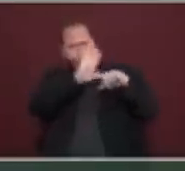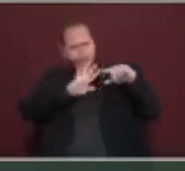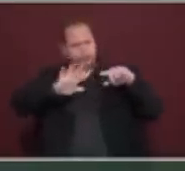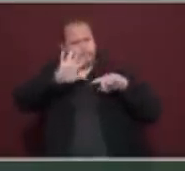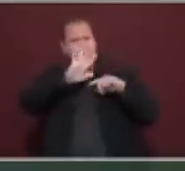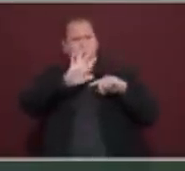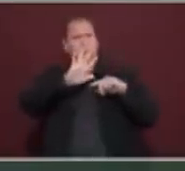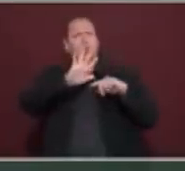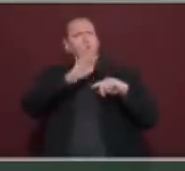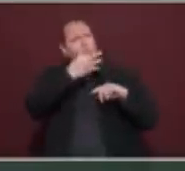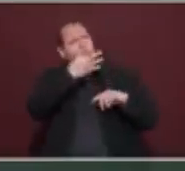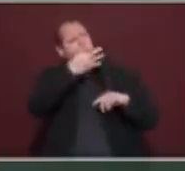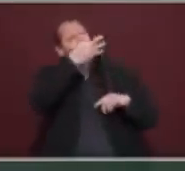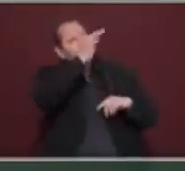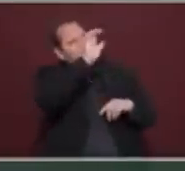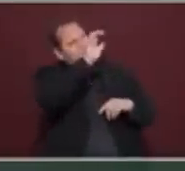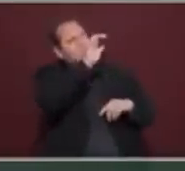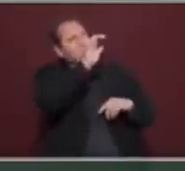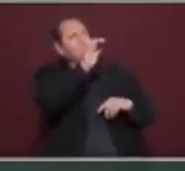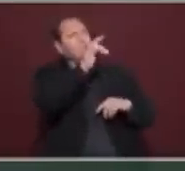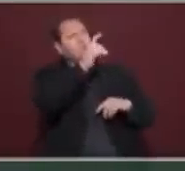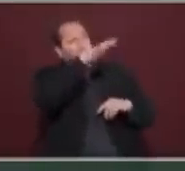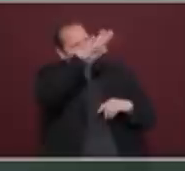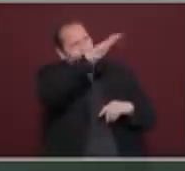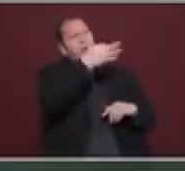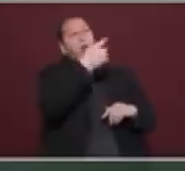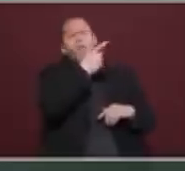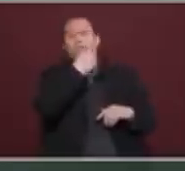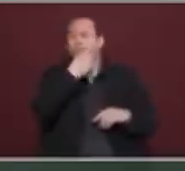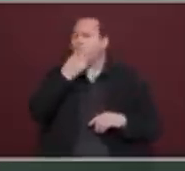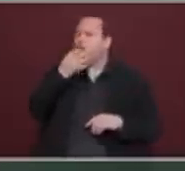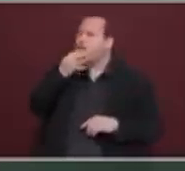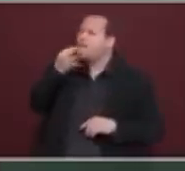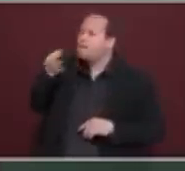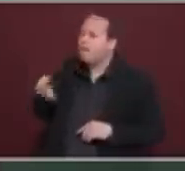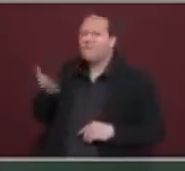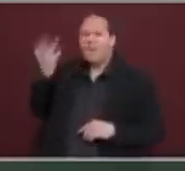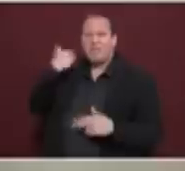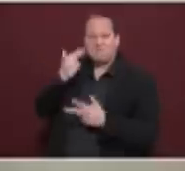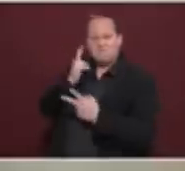y pedir perdón por el exterminio